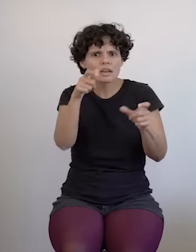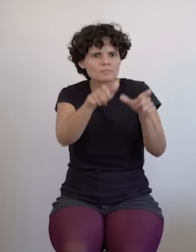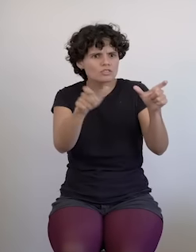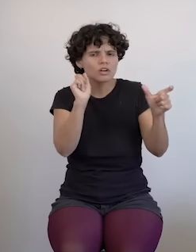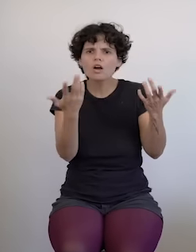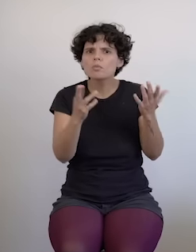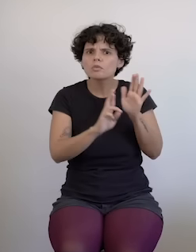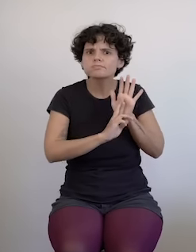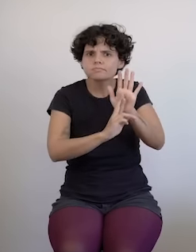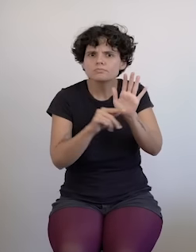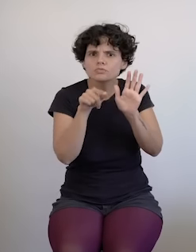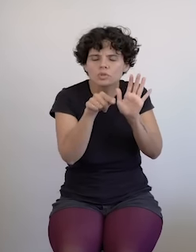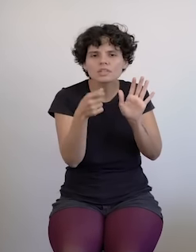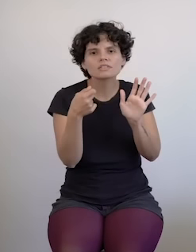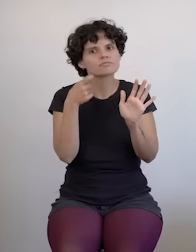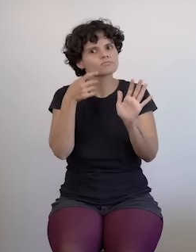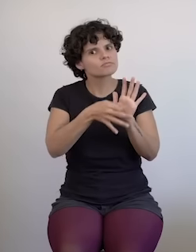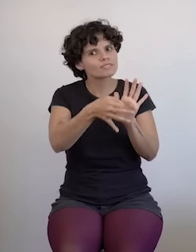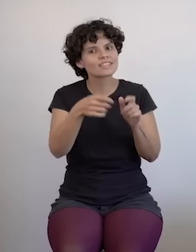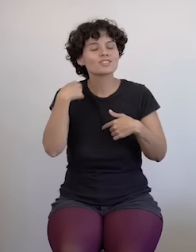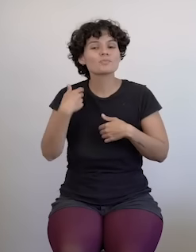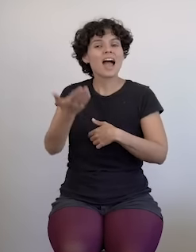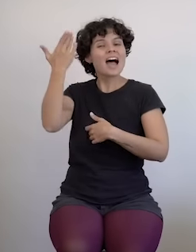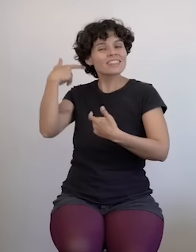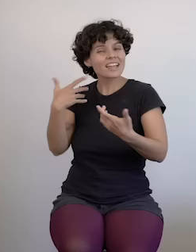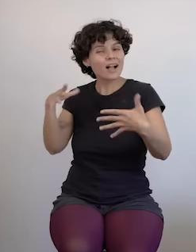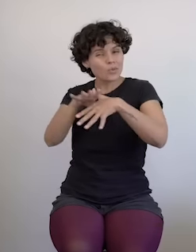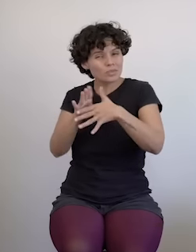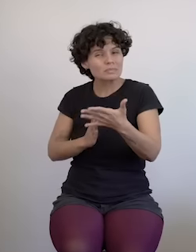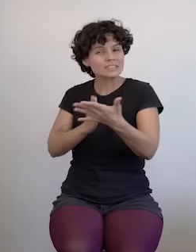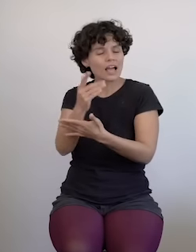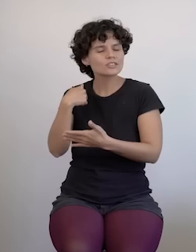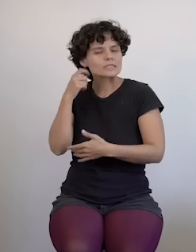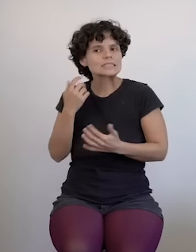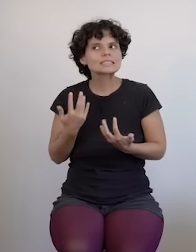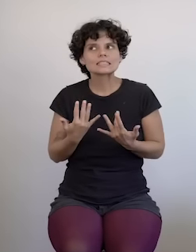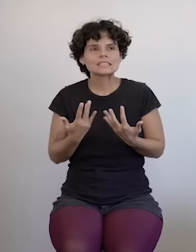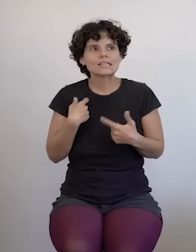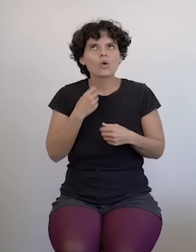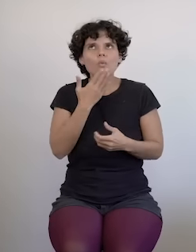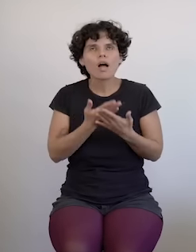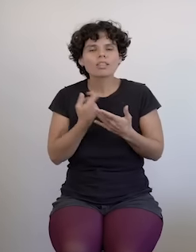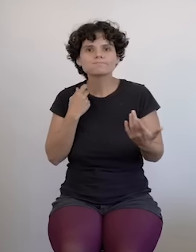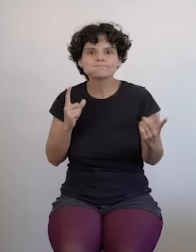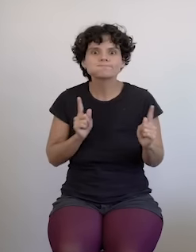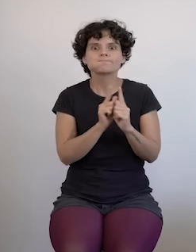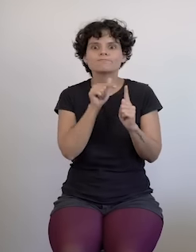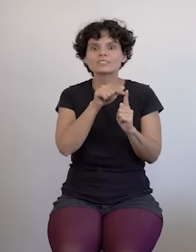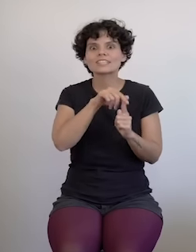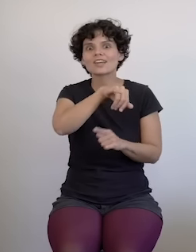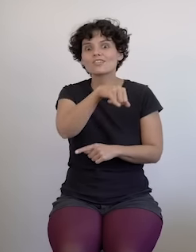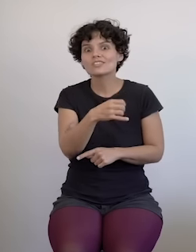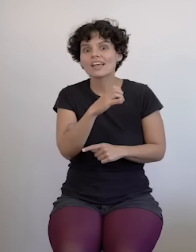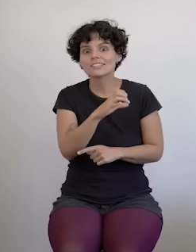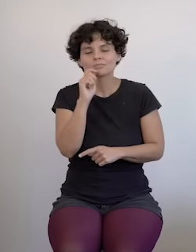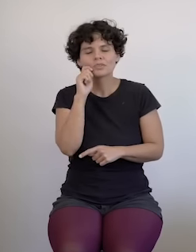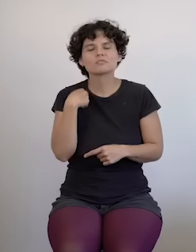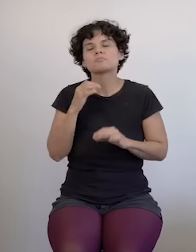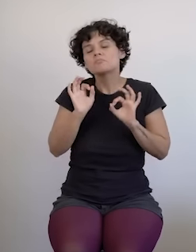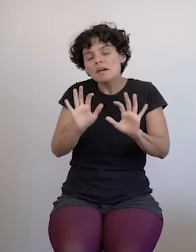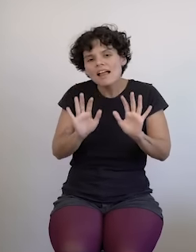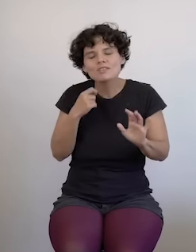como representante a la gente. Estaba esperando este momento de ante la junta. Entonces, cuando salió la junta, dije, yo creo que por ahí voy a salir